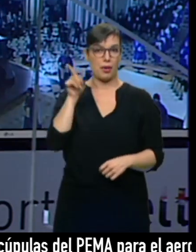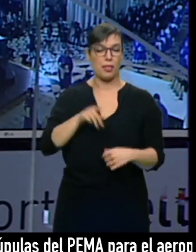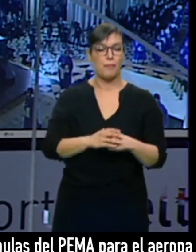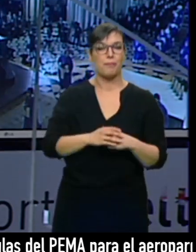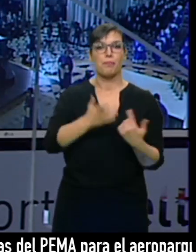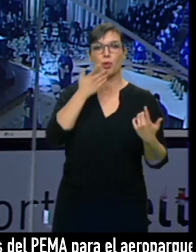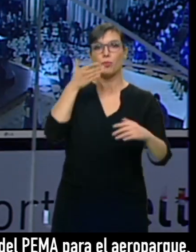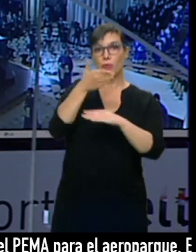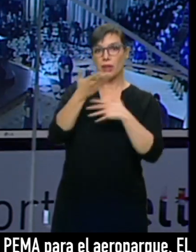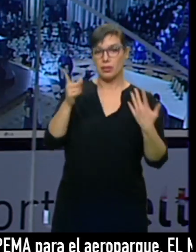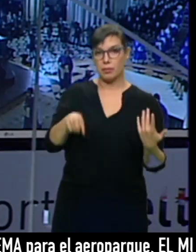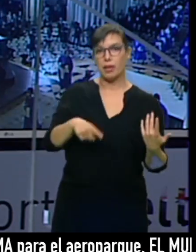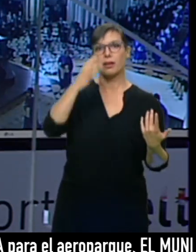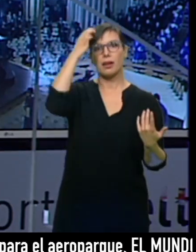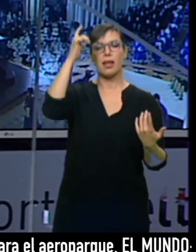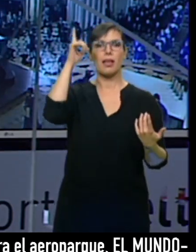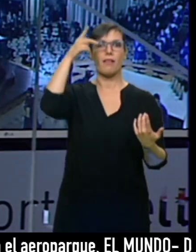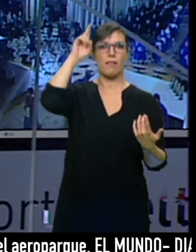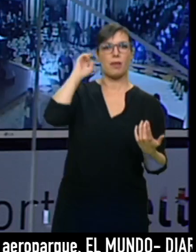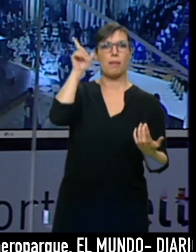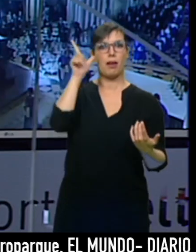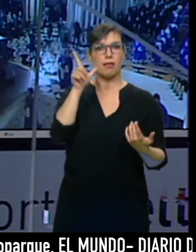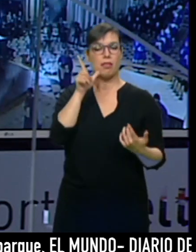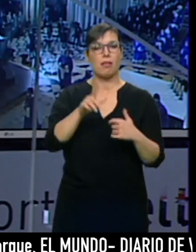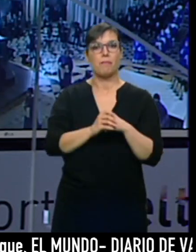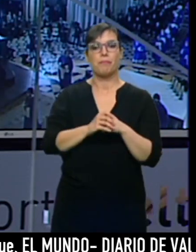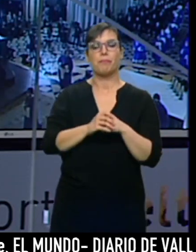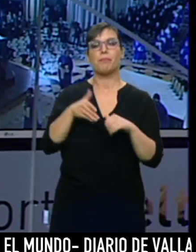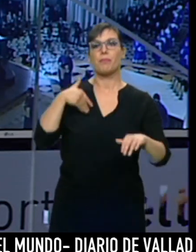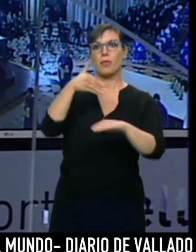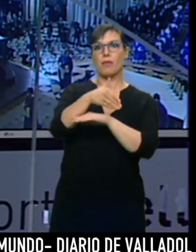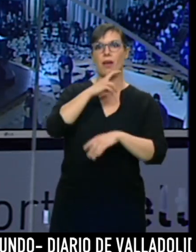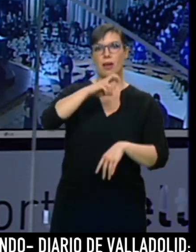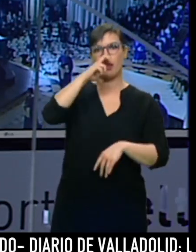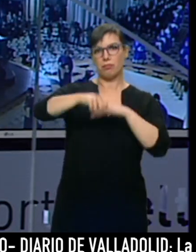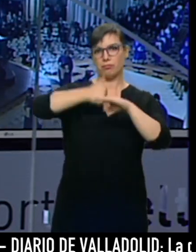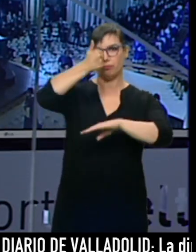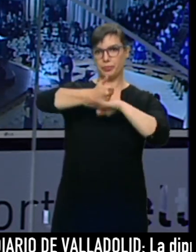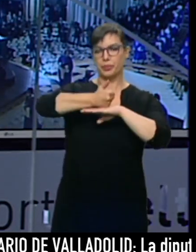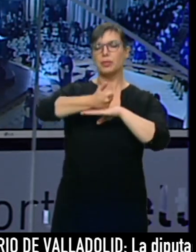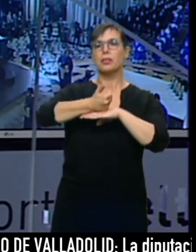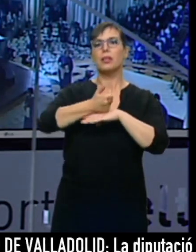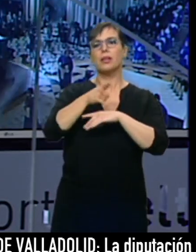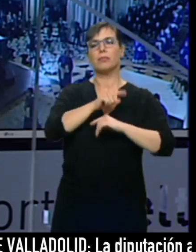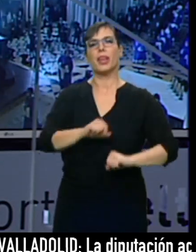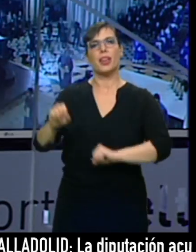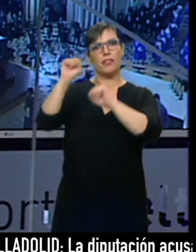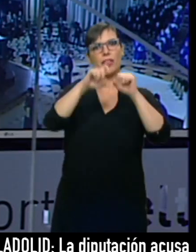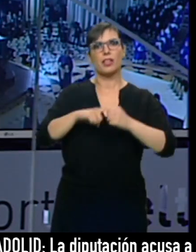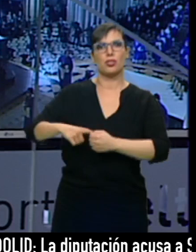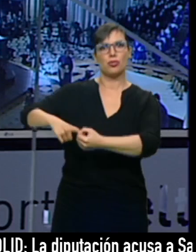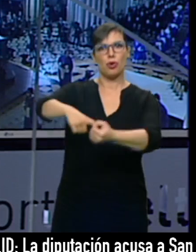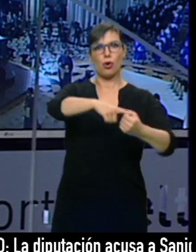los reyes Felipe y Leticia. La misa ha sido oficiada por el cardenal Osoro, por el presidente de los obispos españoles, que ha defendido la